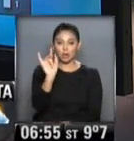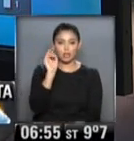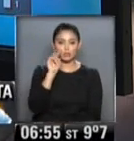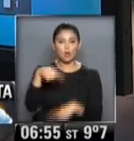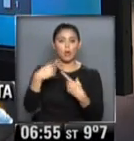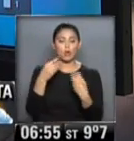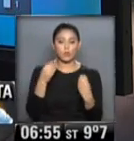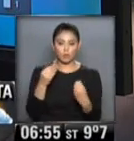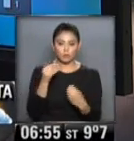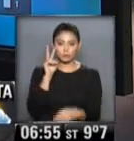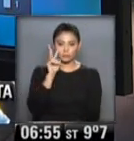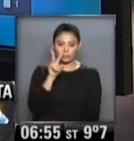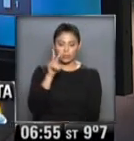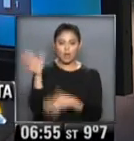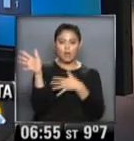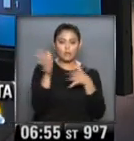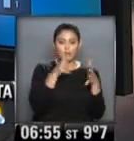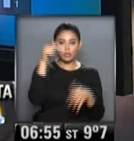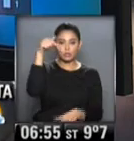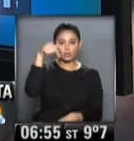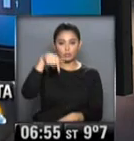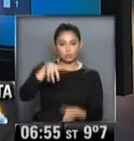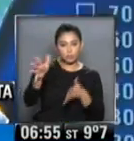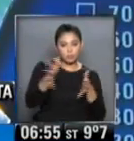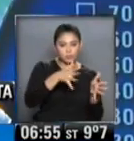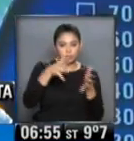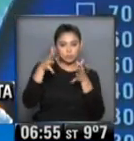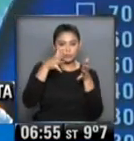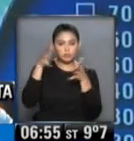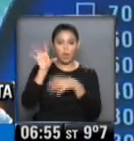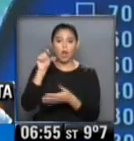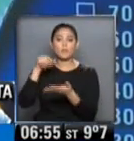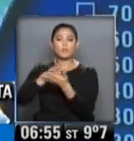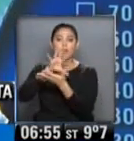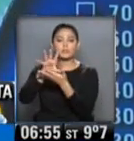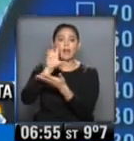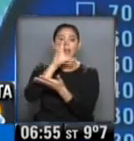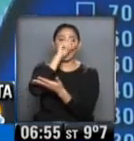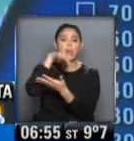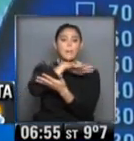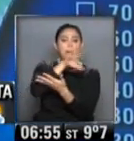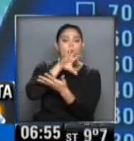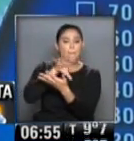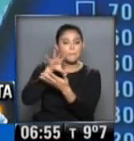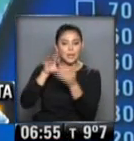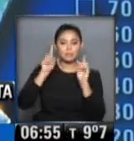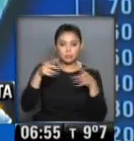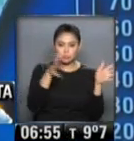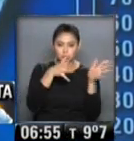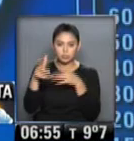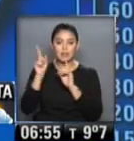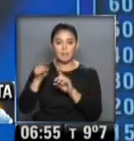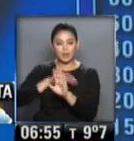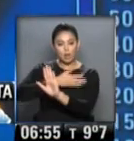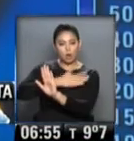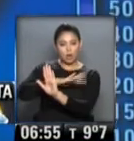la semana. Viento del sudoeste para la provincia de Buenos Aires, La Pampa. En la zona cordillerana de la